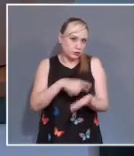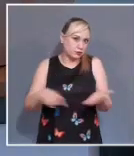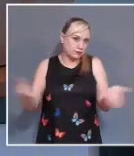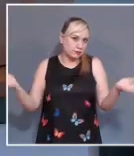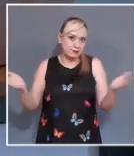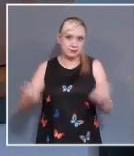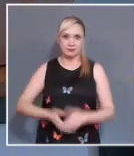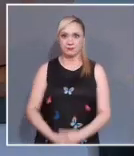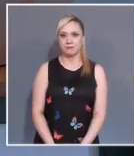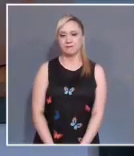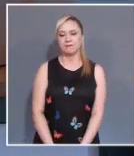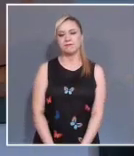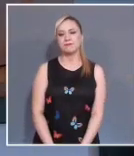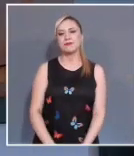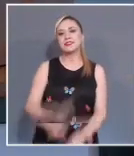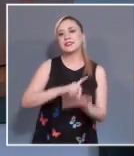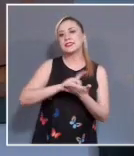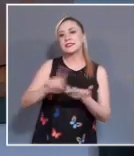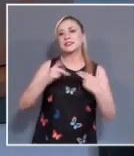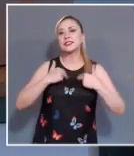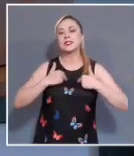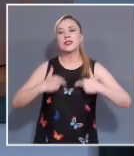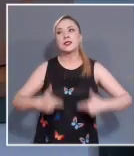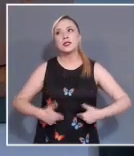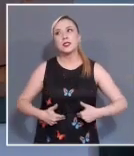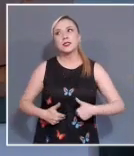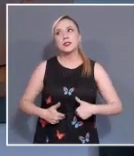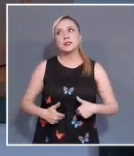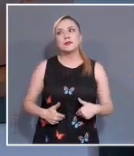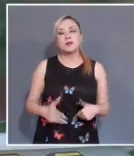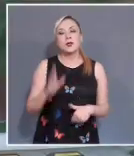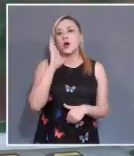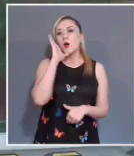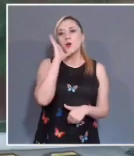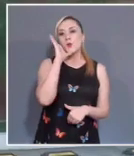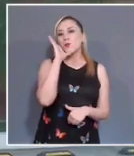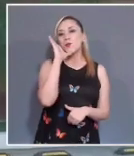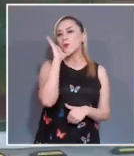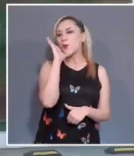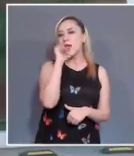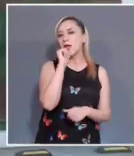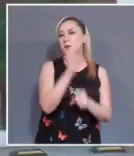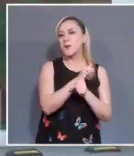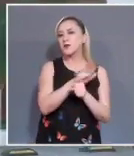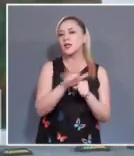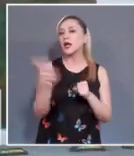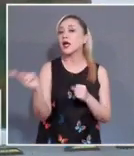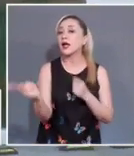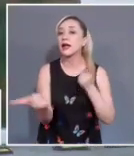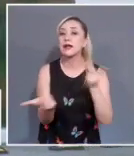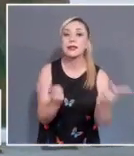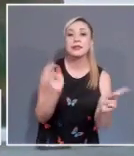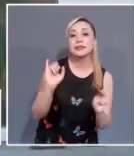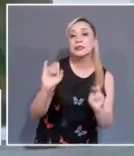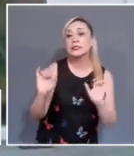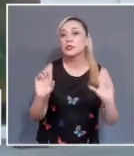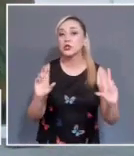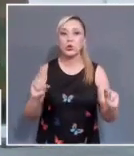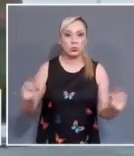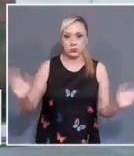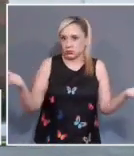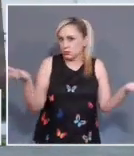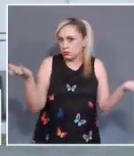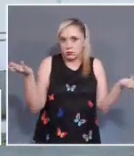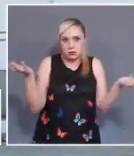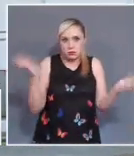Los derechos humanos no pueden ser puestos a consulta debido a que estos se encuentran protegidos de manera íntegra tanto en la